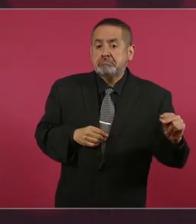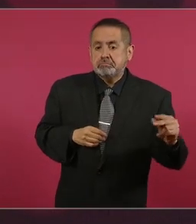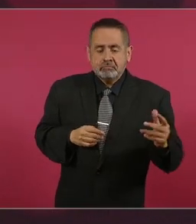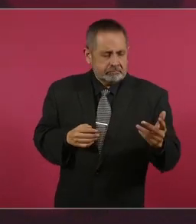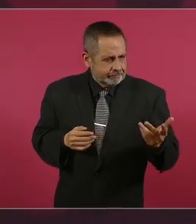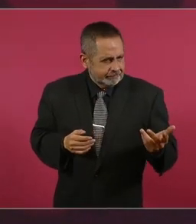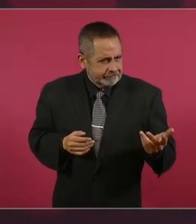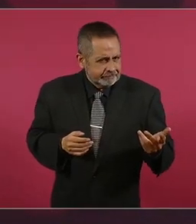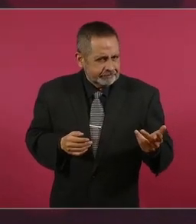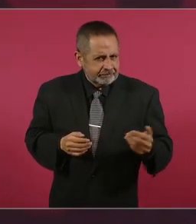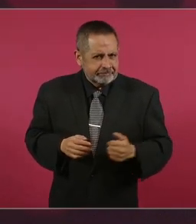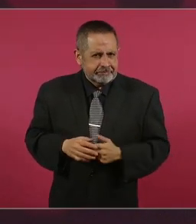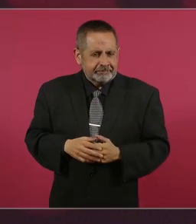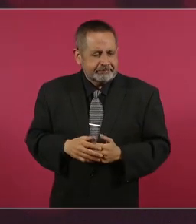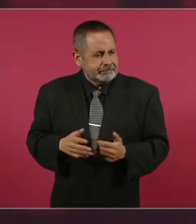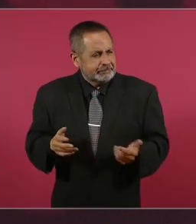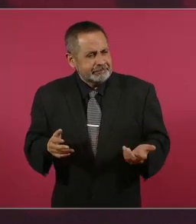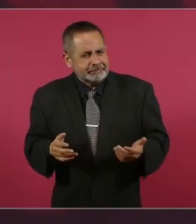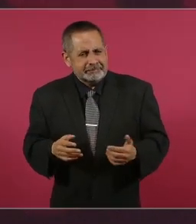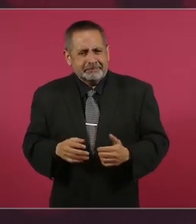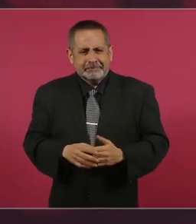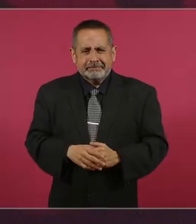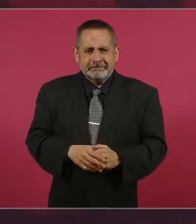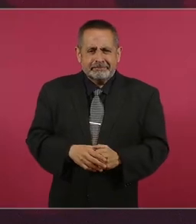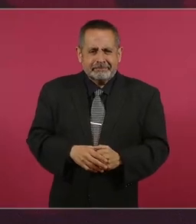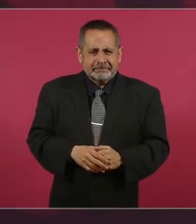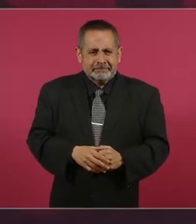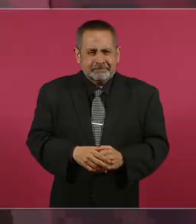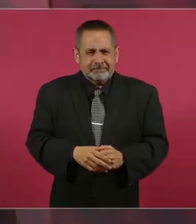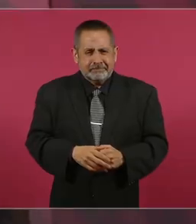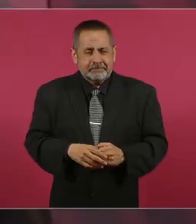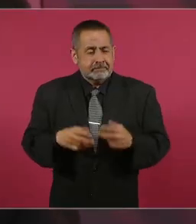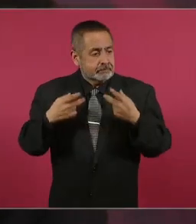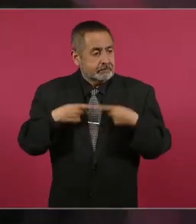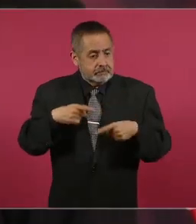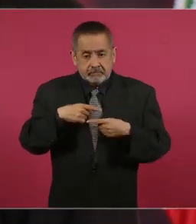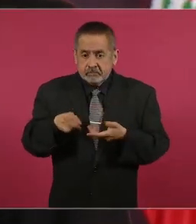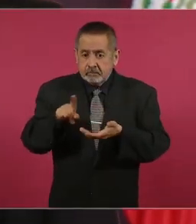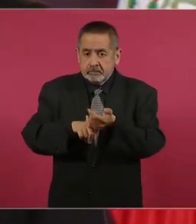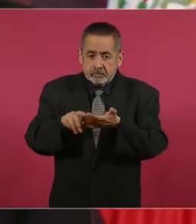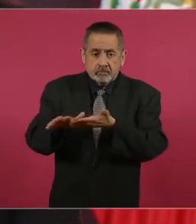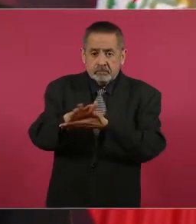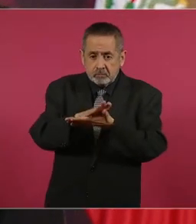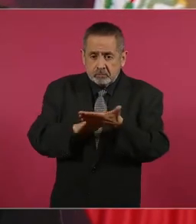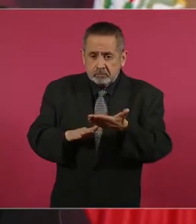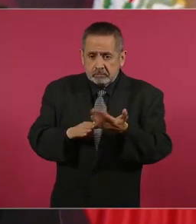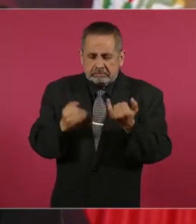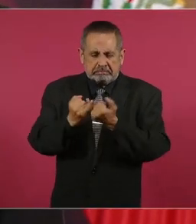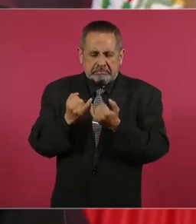Y puede ser gente incluso hasta de escasos recursos